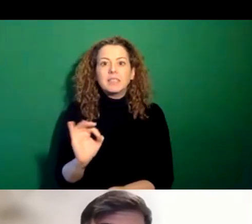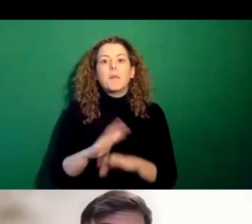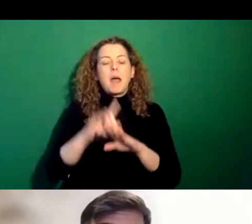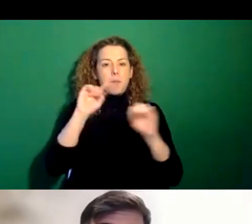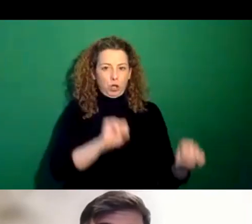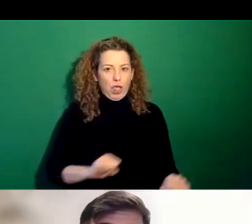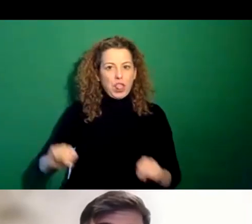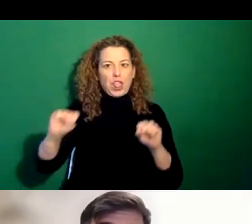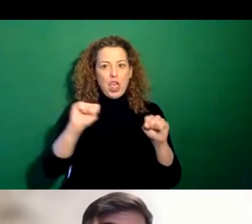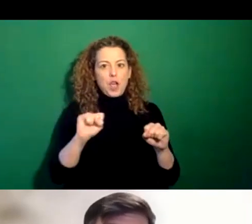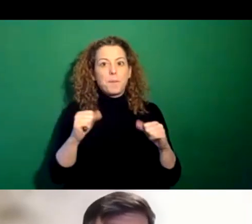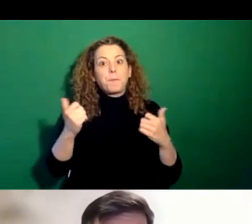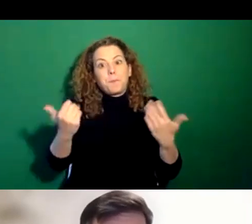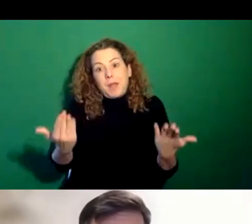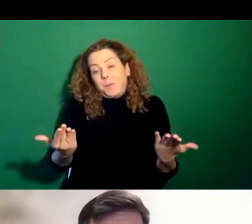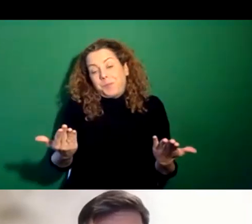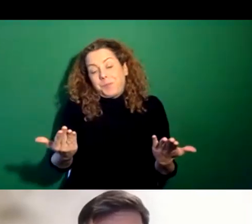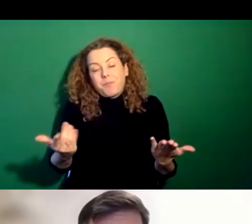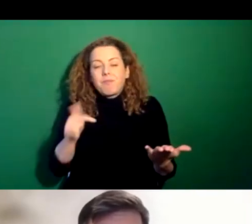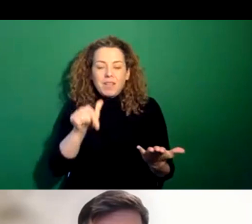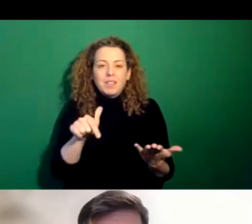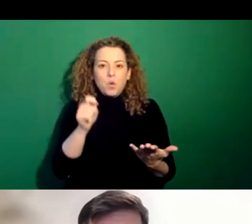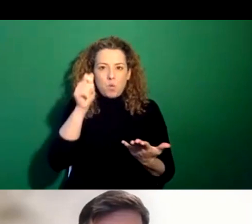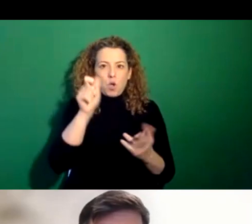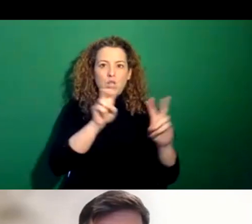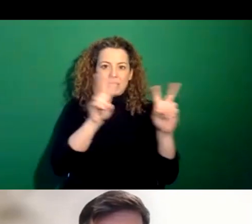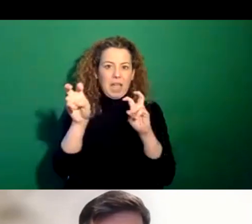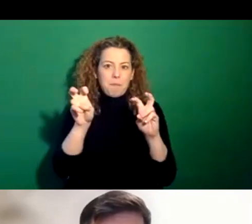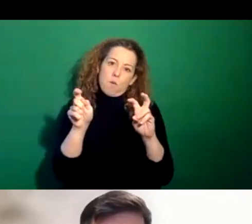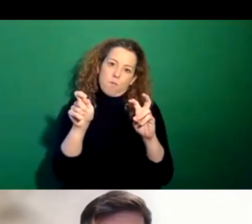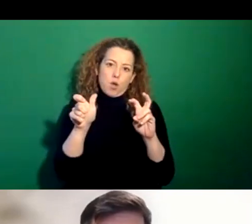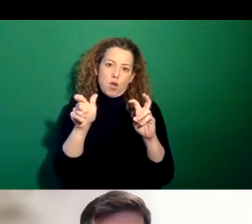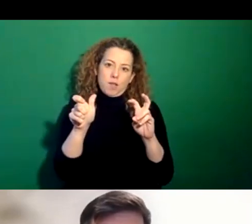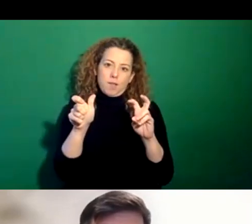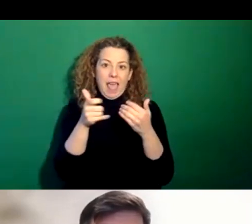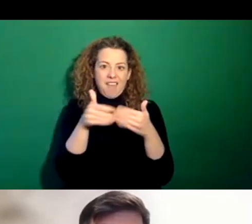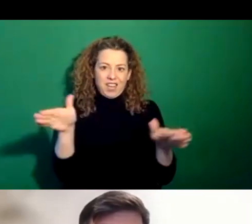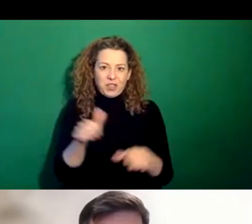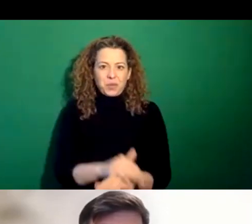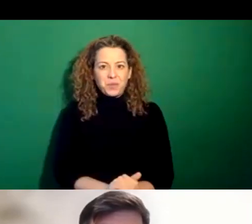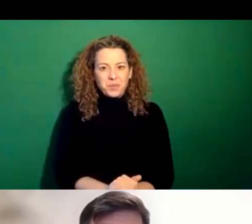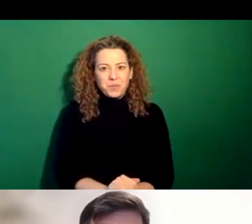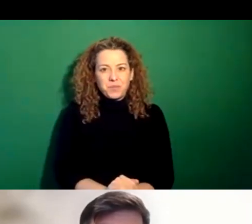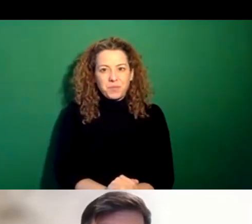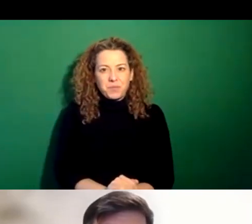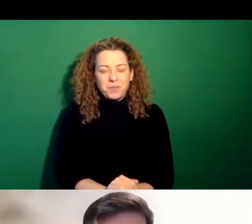protección. Pero bueno, es un poco un tema un poquito abierto.